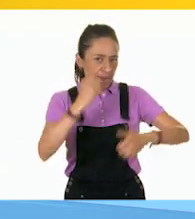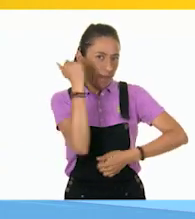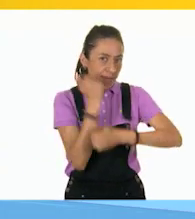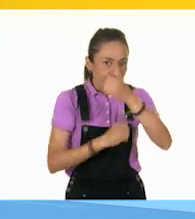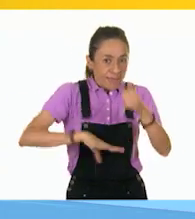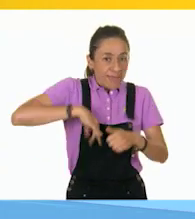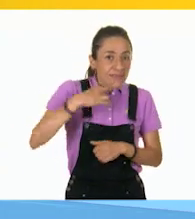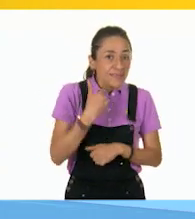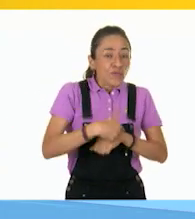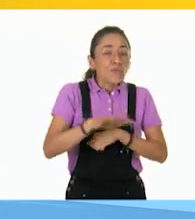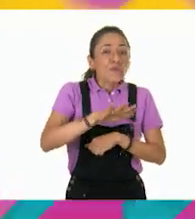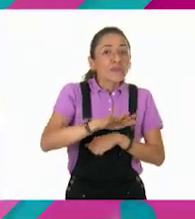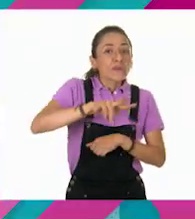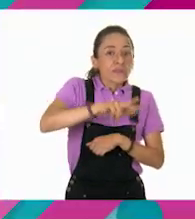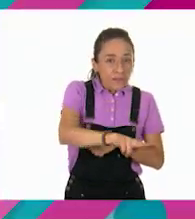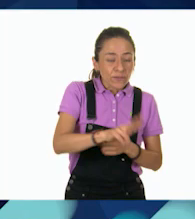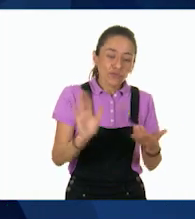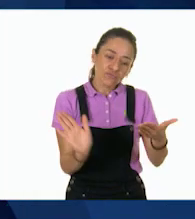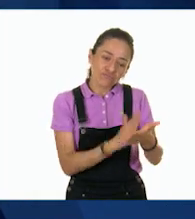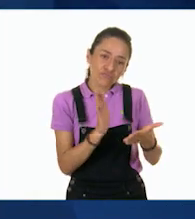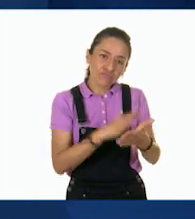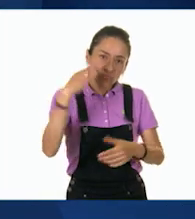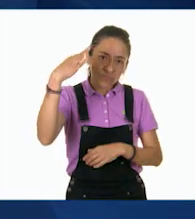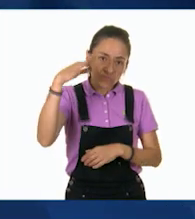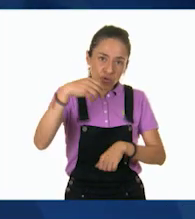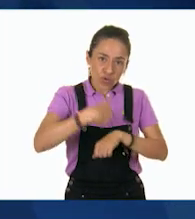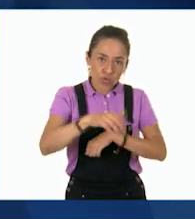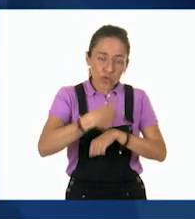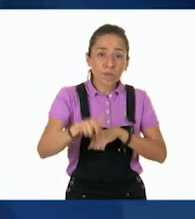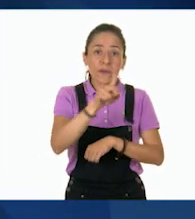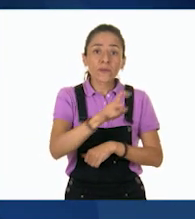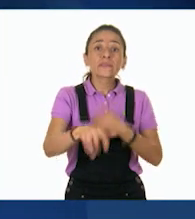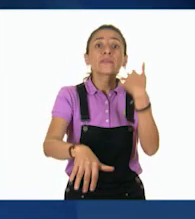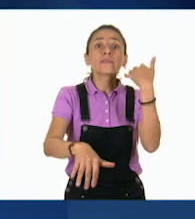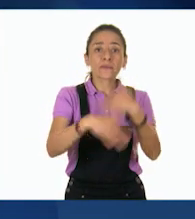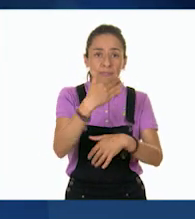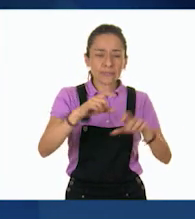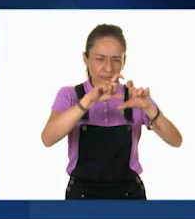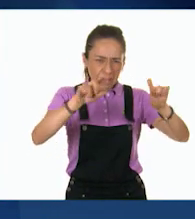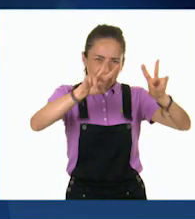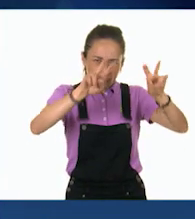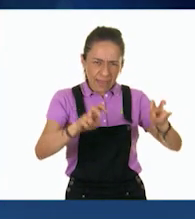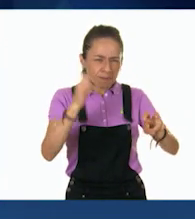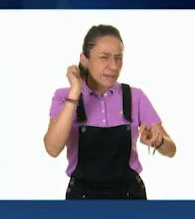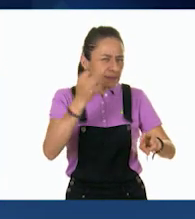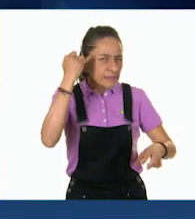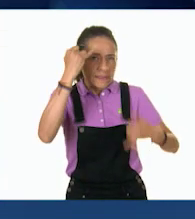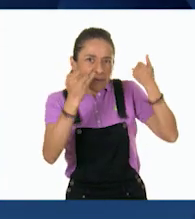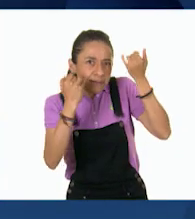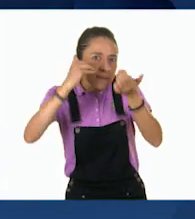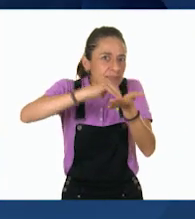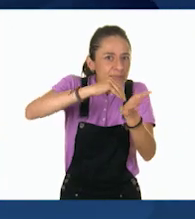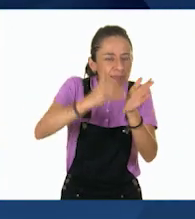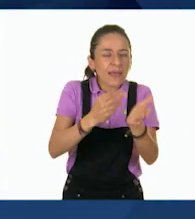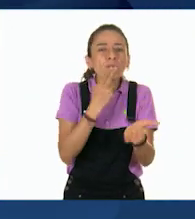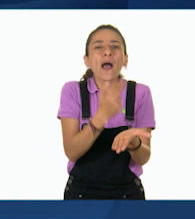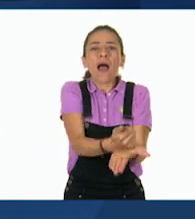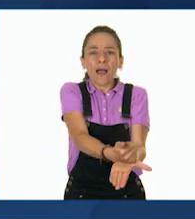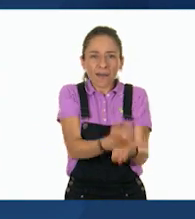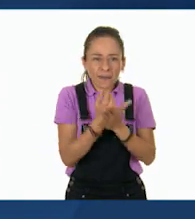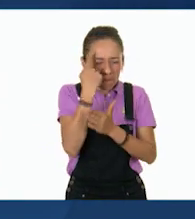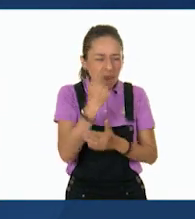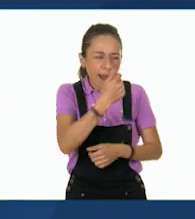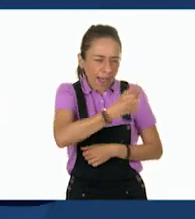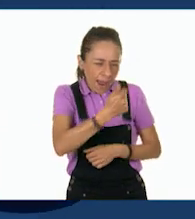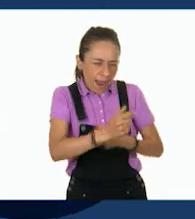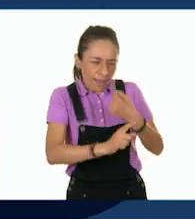58, página 115. Vamos a buscar estrategias que nos permitan comprender y resolver cada